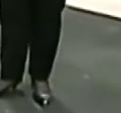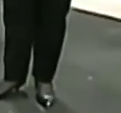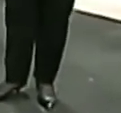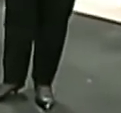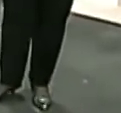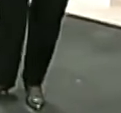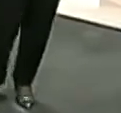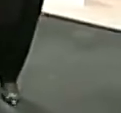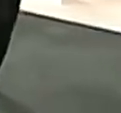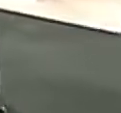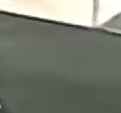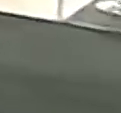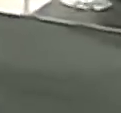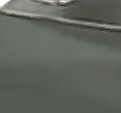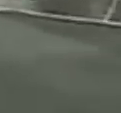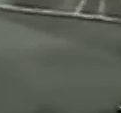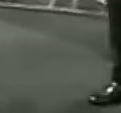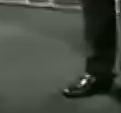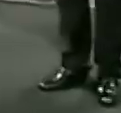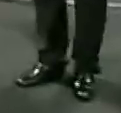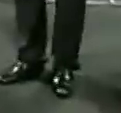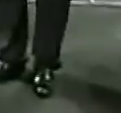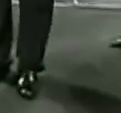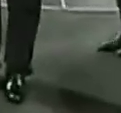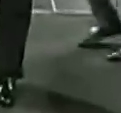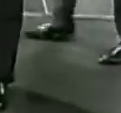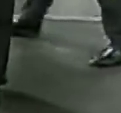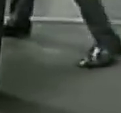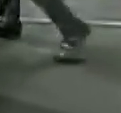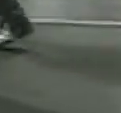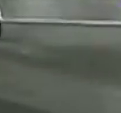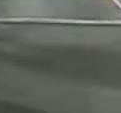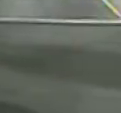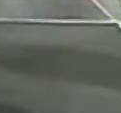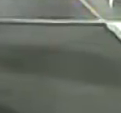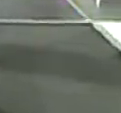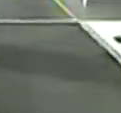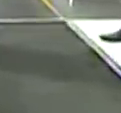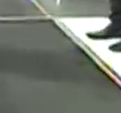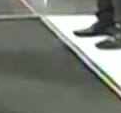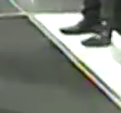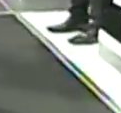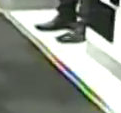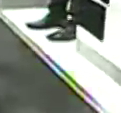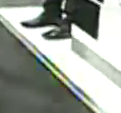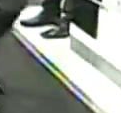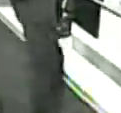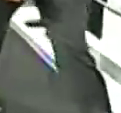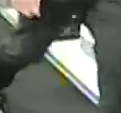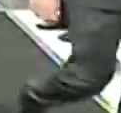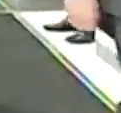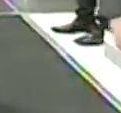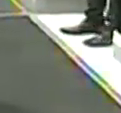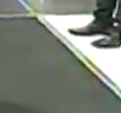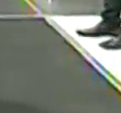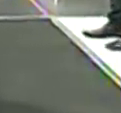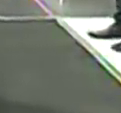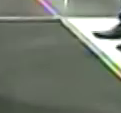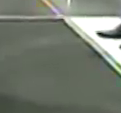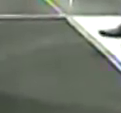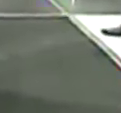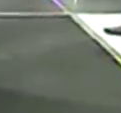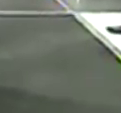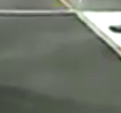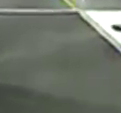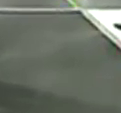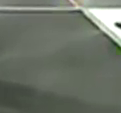nación, construir un clima que permita la confianza para atraer inversiones en corto y largo plazo. El